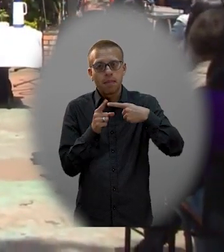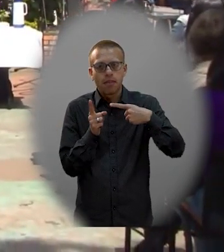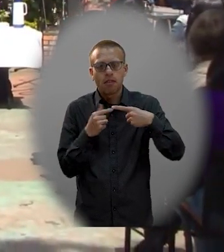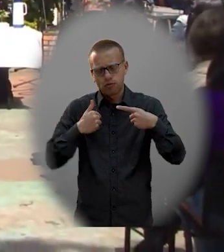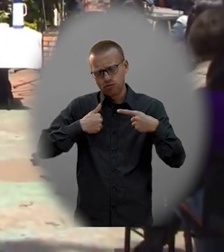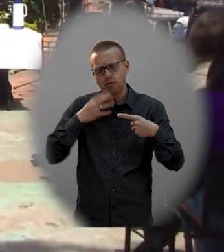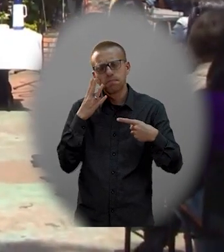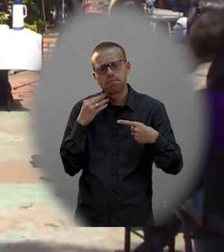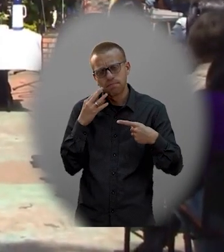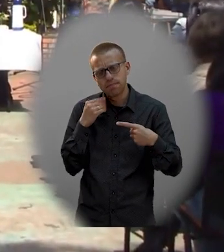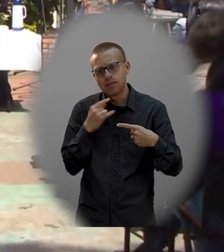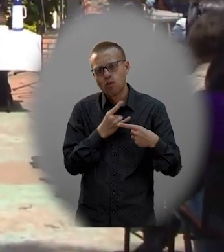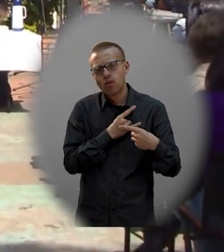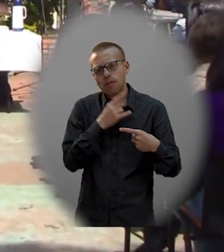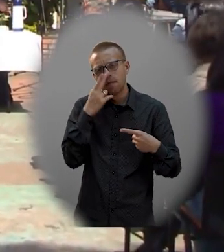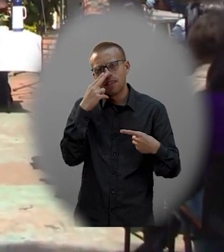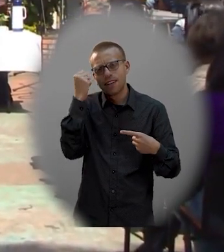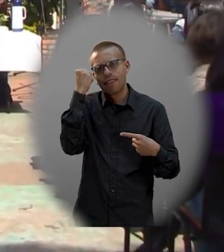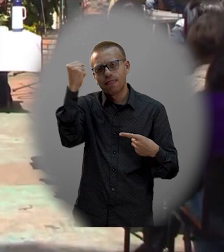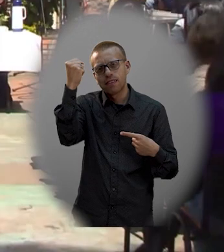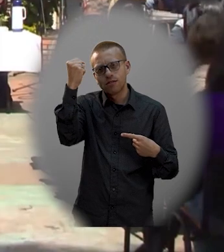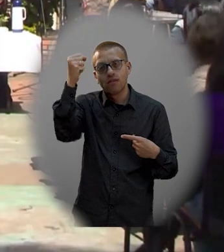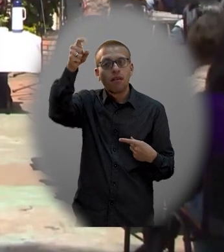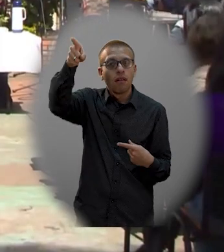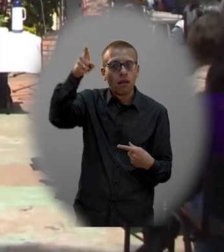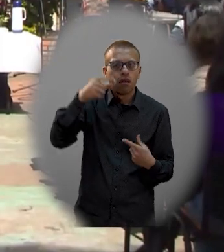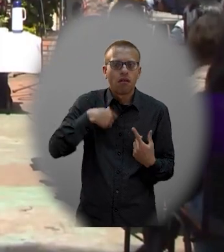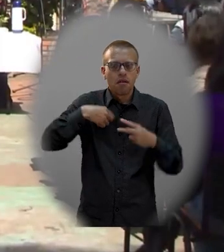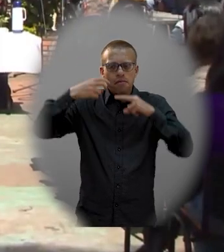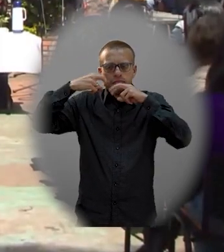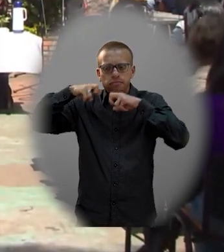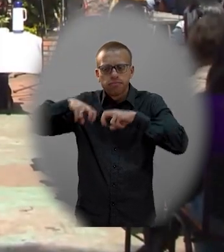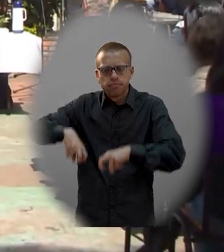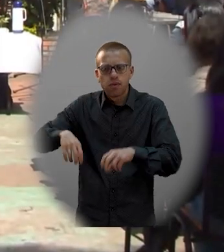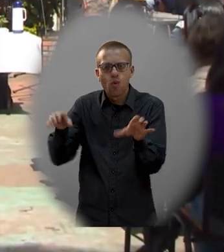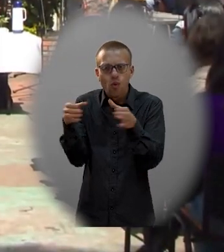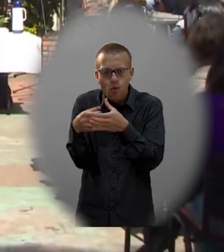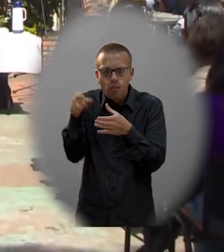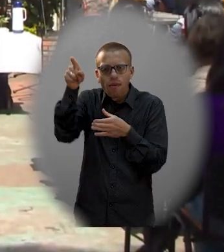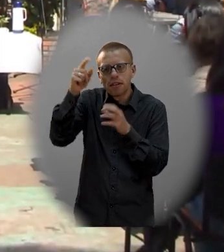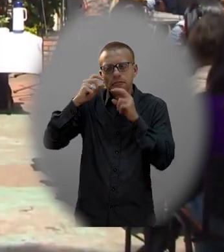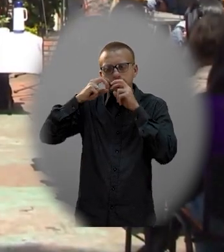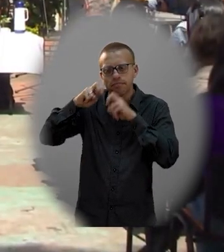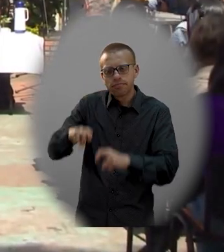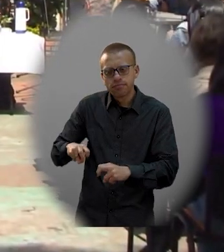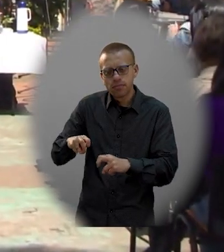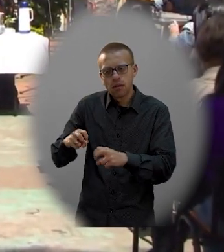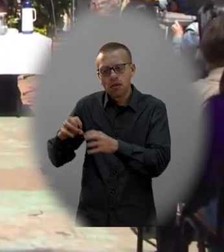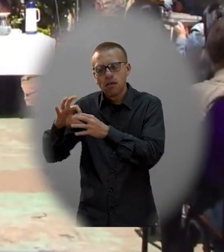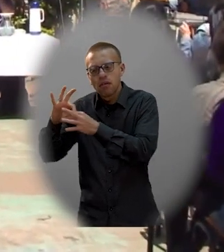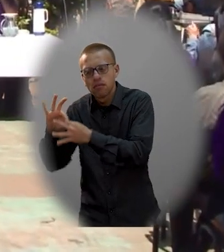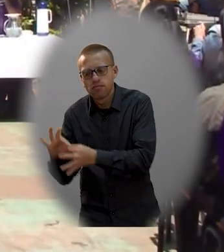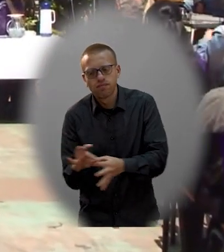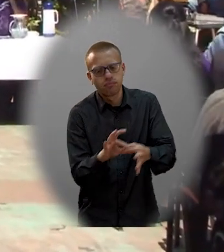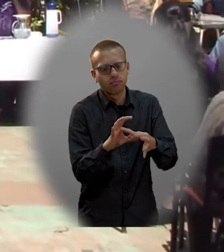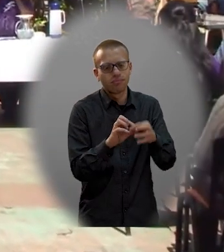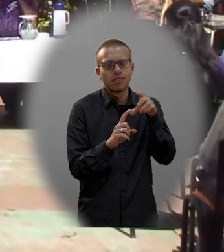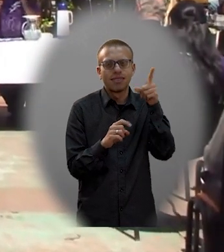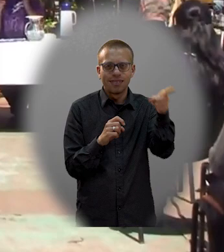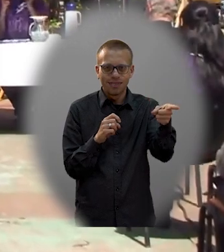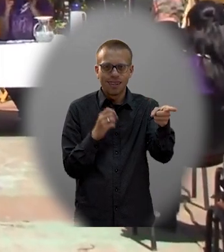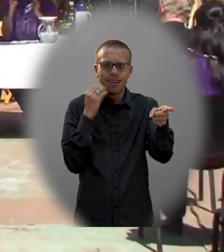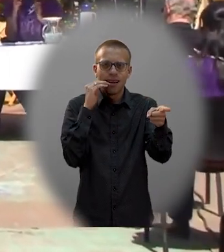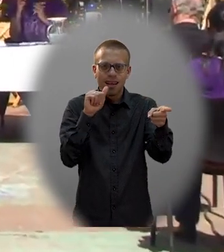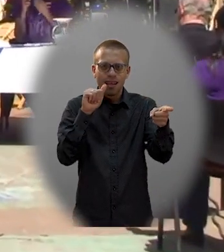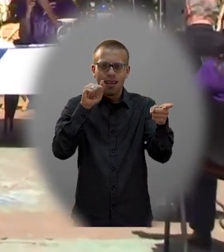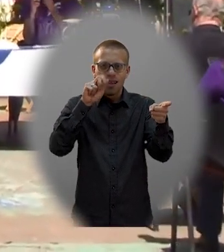Nacional, justamente, y a partir de la investigación que hemos estado haciendo, y se conecta con esto que decía Ángela